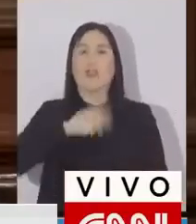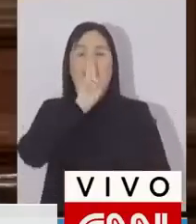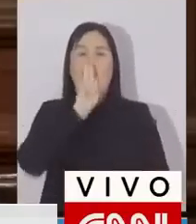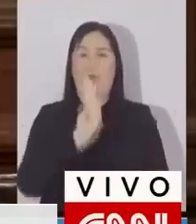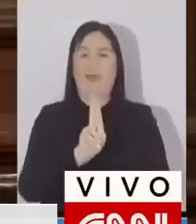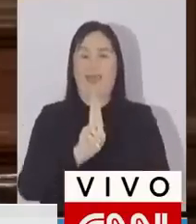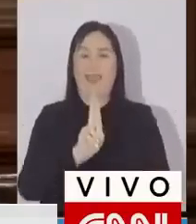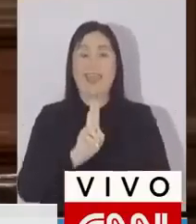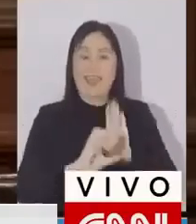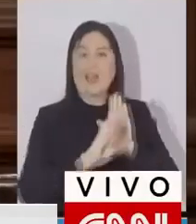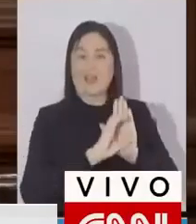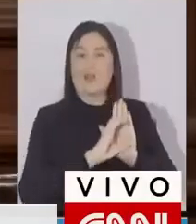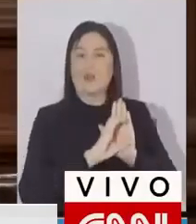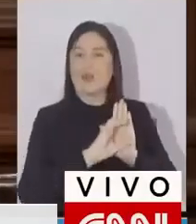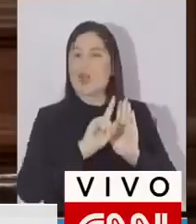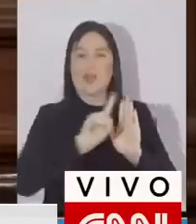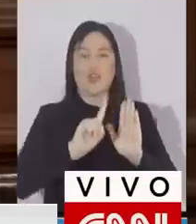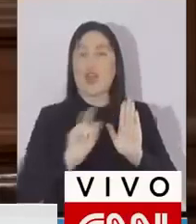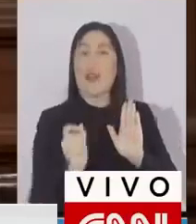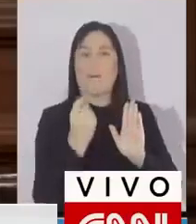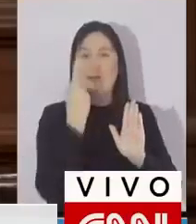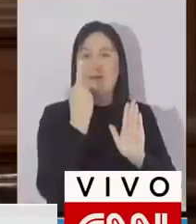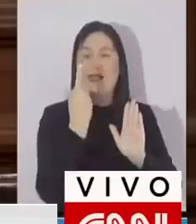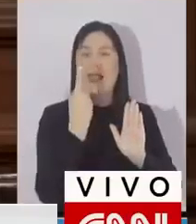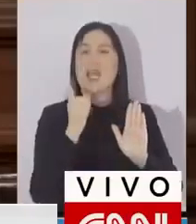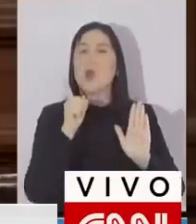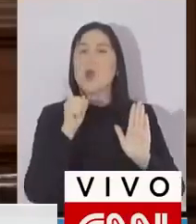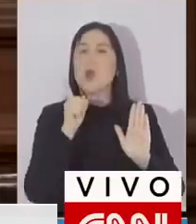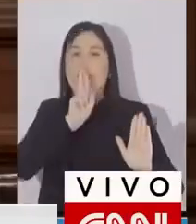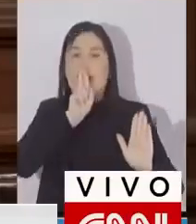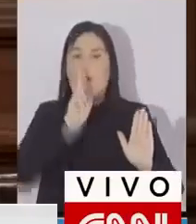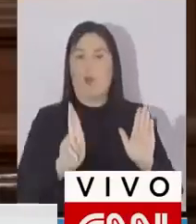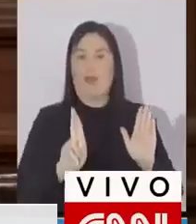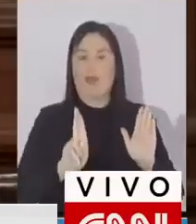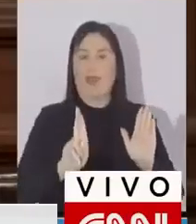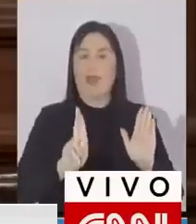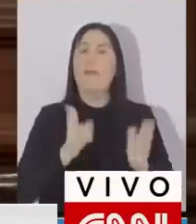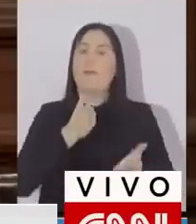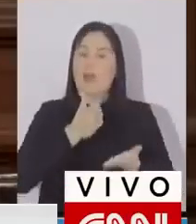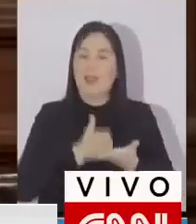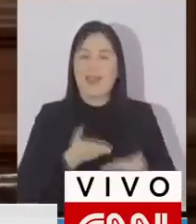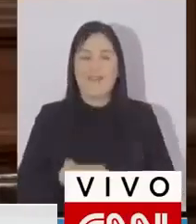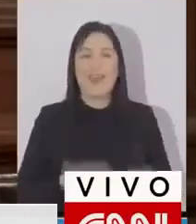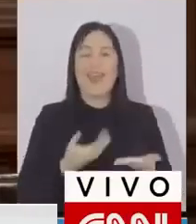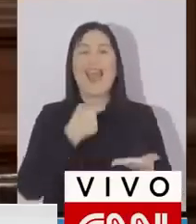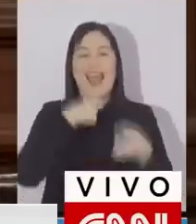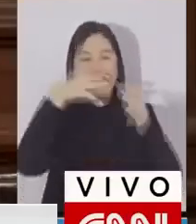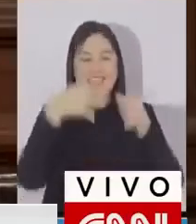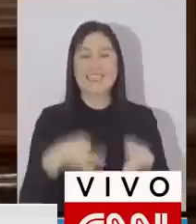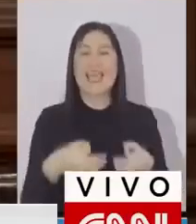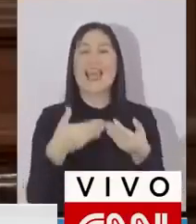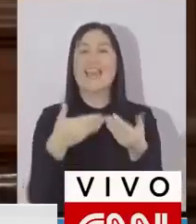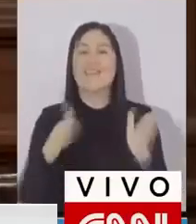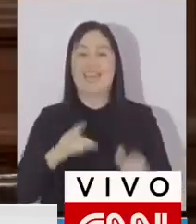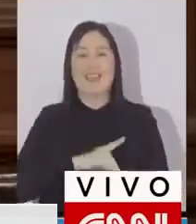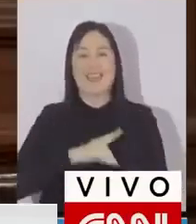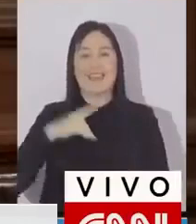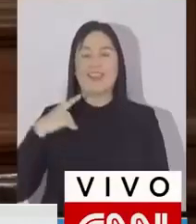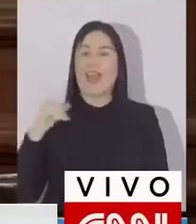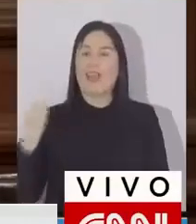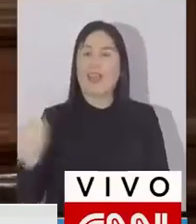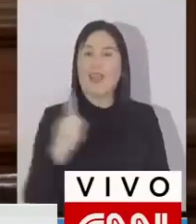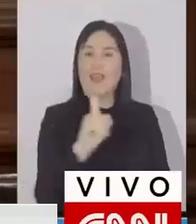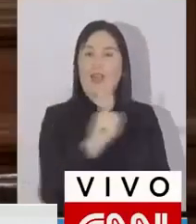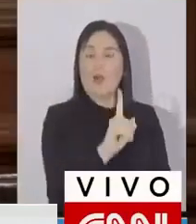no es la primera ni la última respuesta pero debe proteger y garantizar la libertad y dignidad de cada uno de los